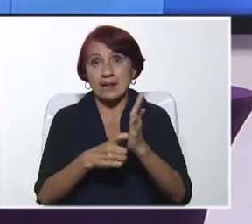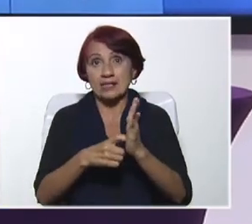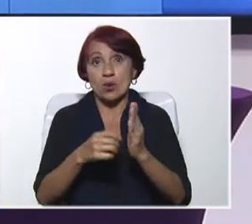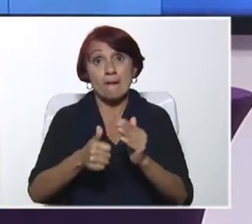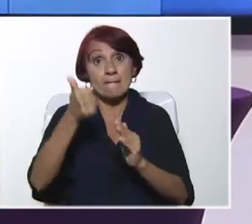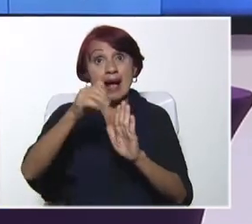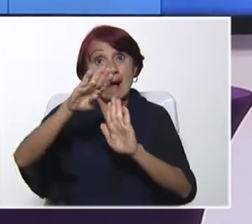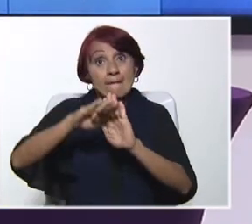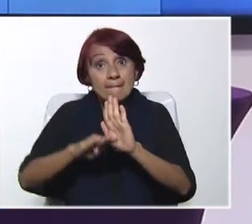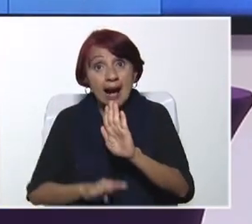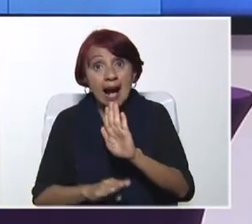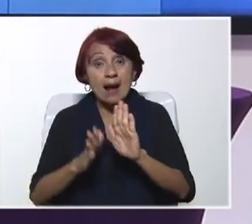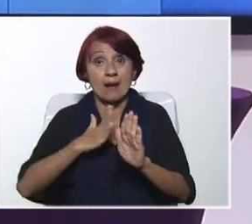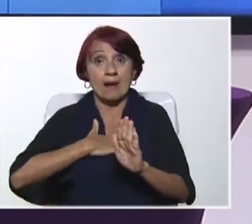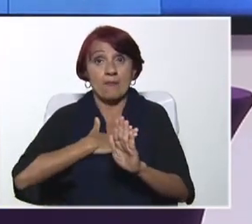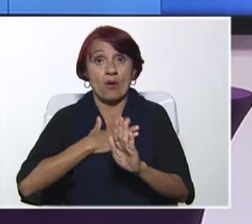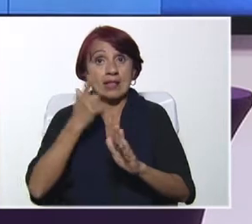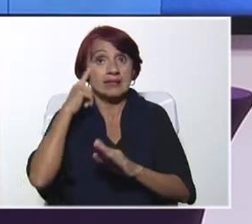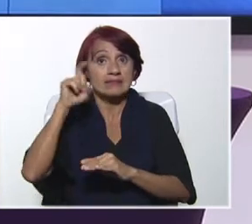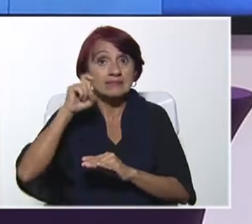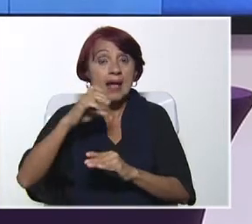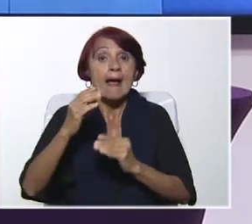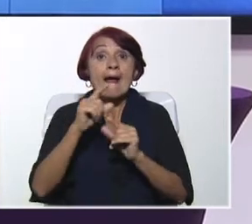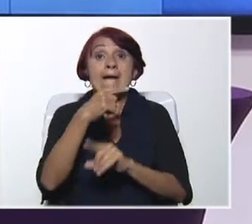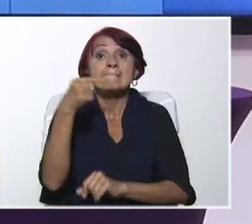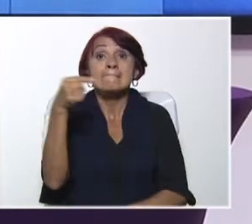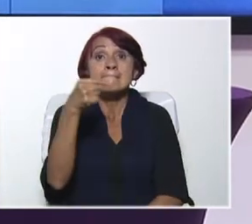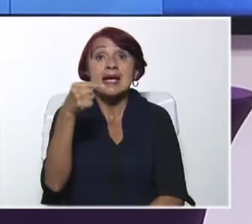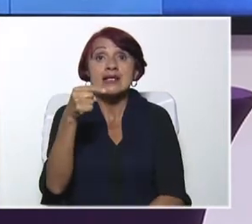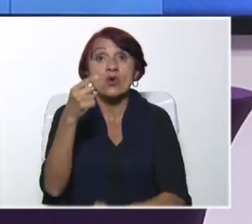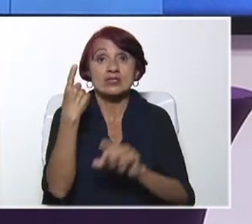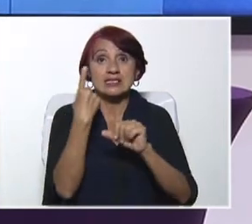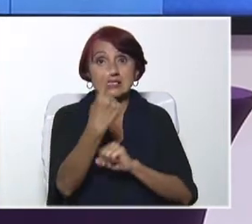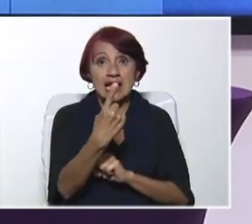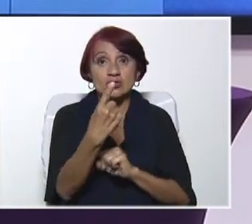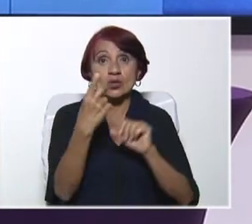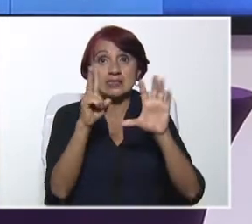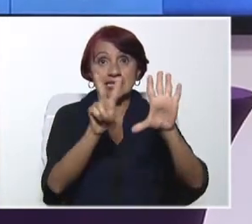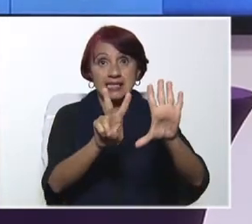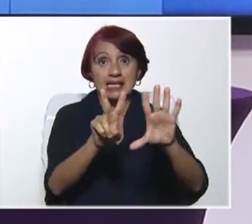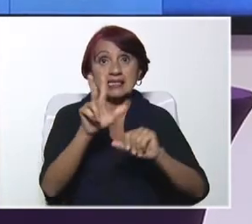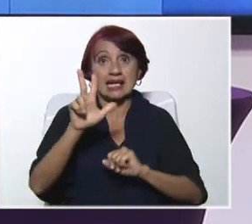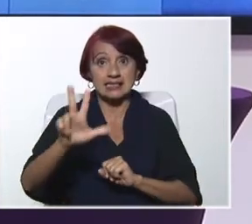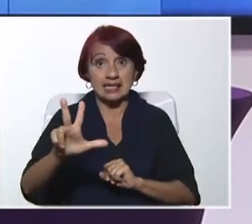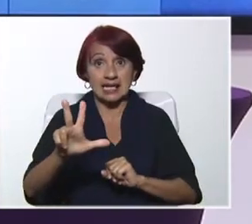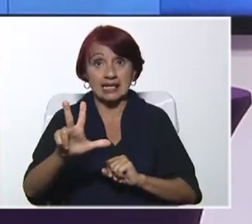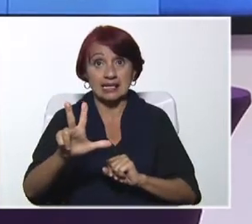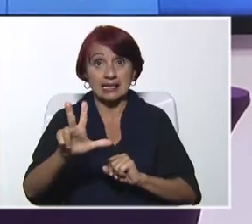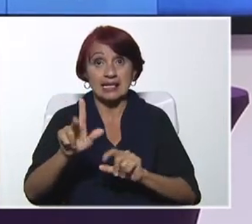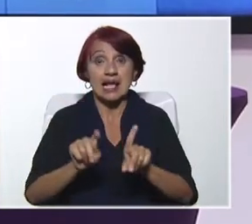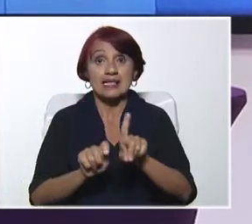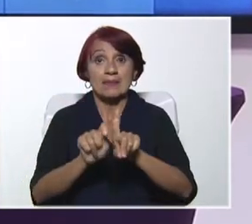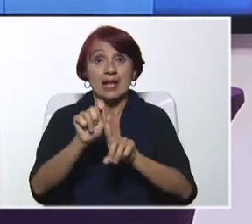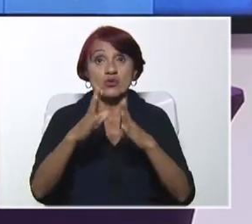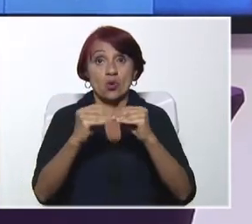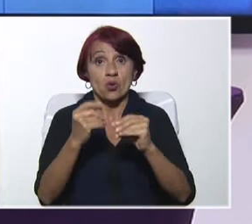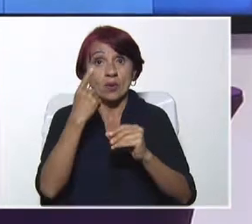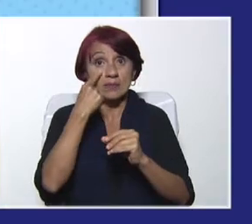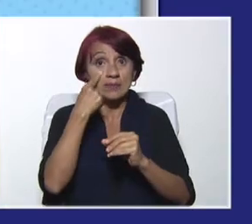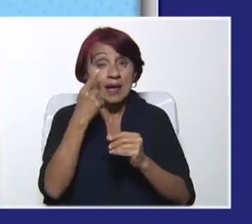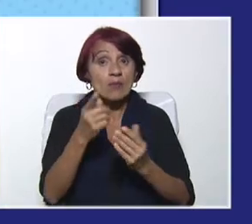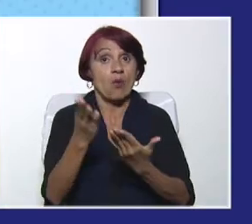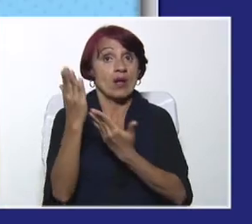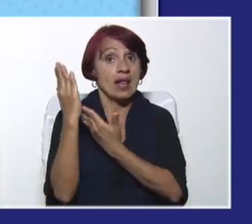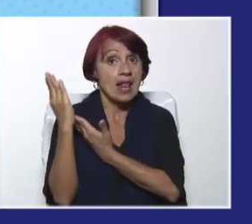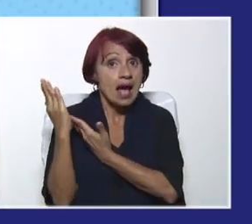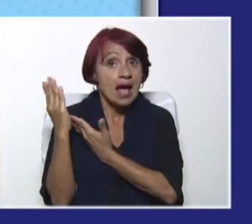baja a la que podemos llegar, que es menos 273 grados Celsius. En pantalla